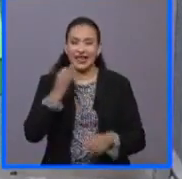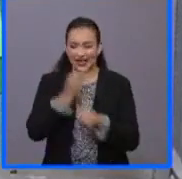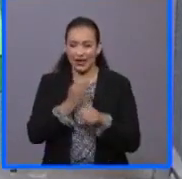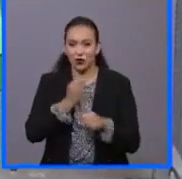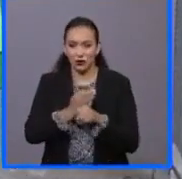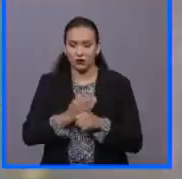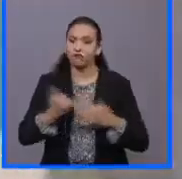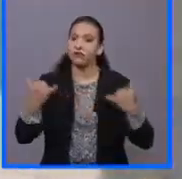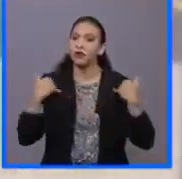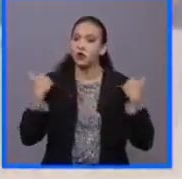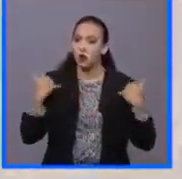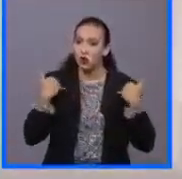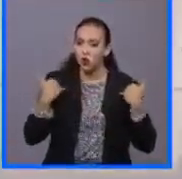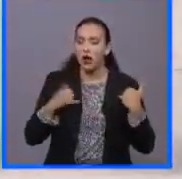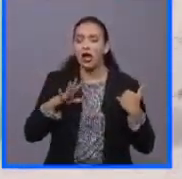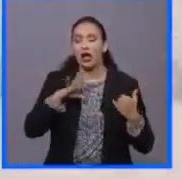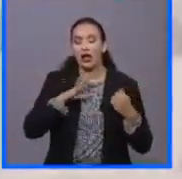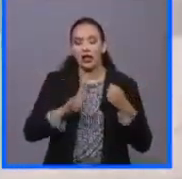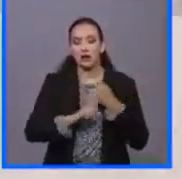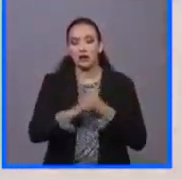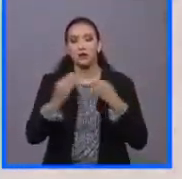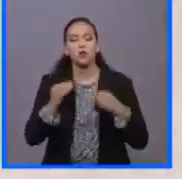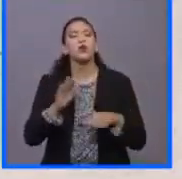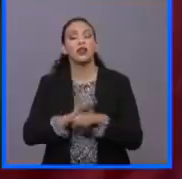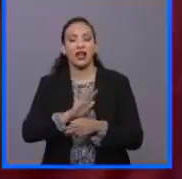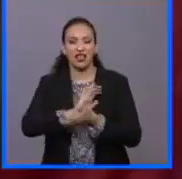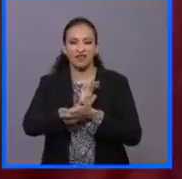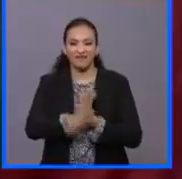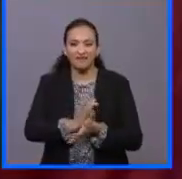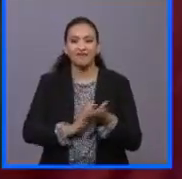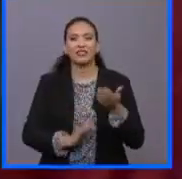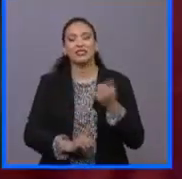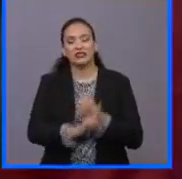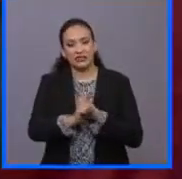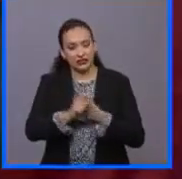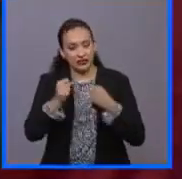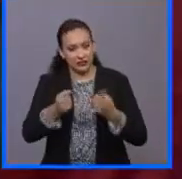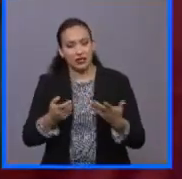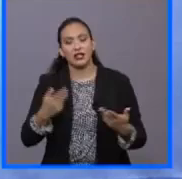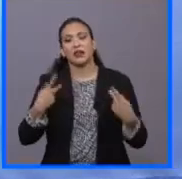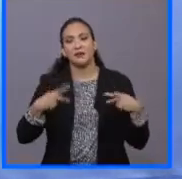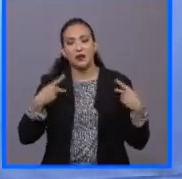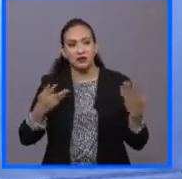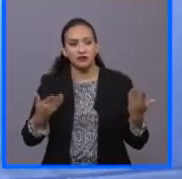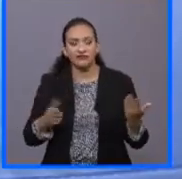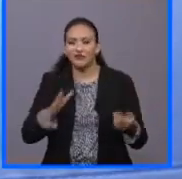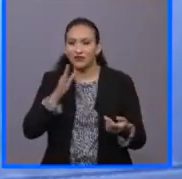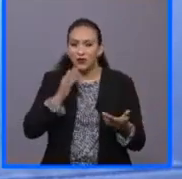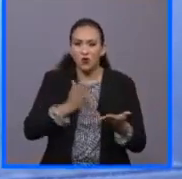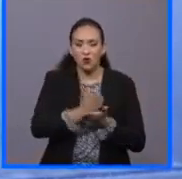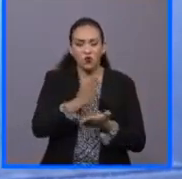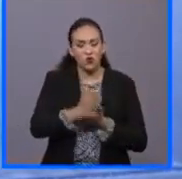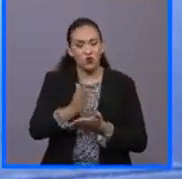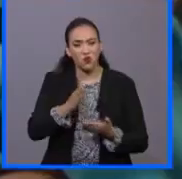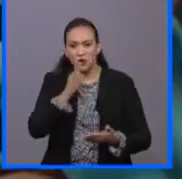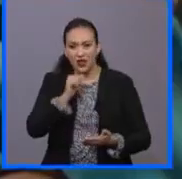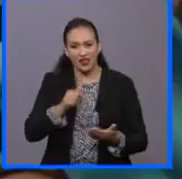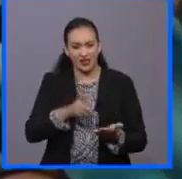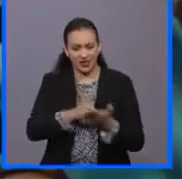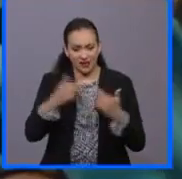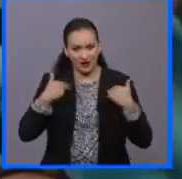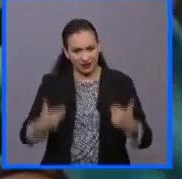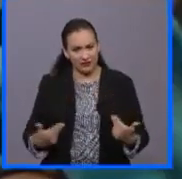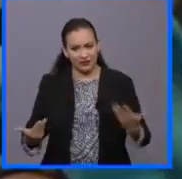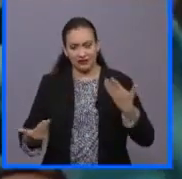Actualmente las juventudes se enfrentan a discriminación y diversos obstáculos que dificultan el disfrute de sus derechos humanos,